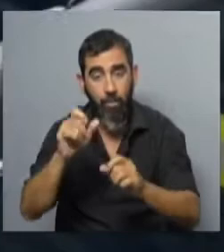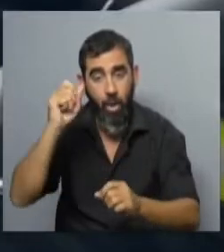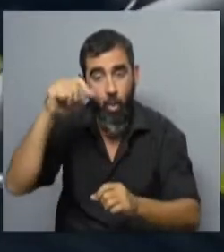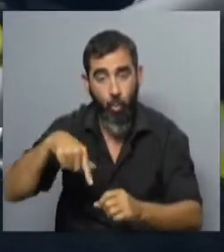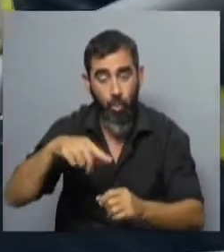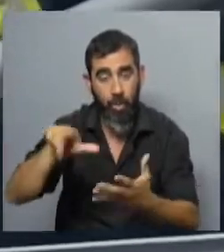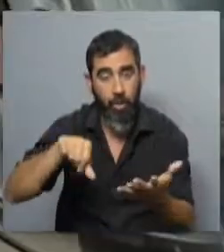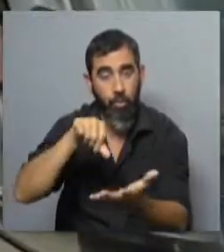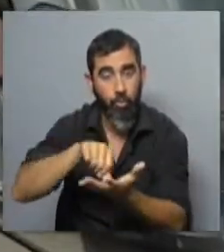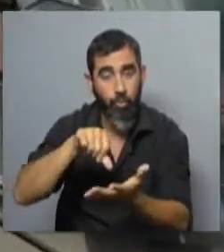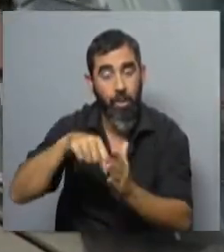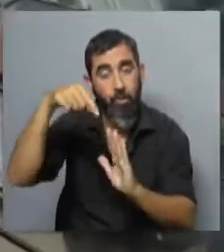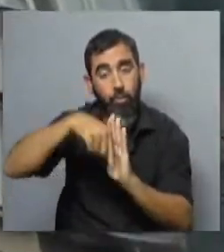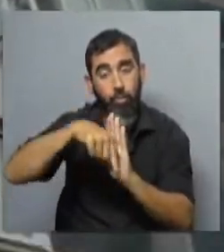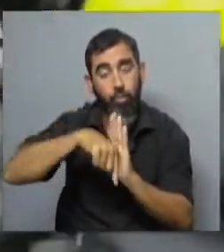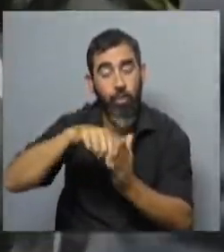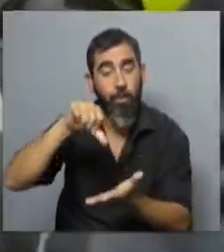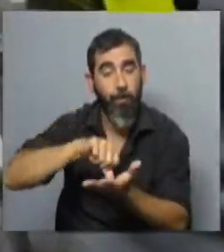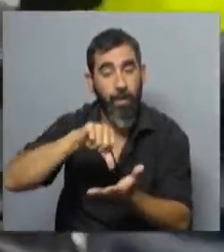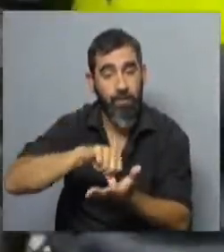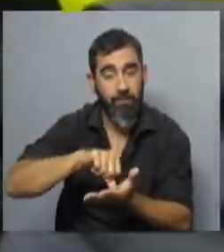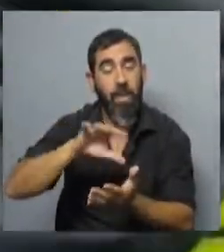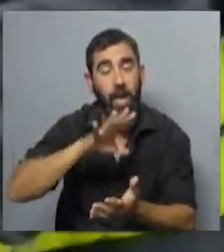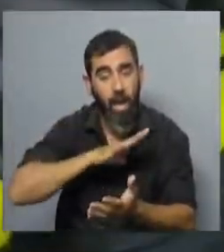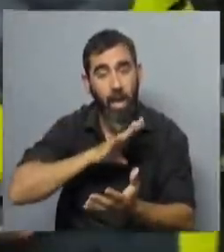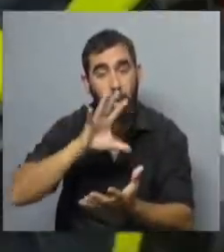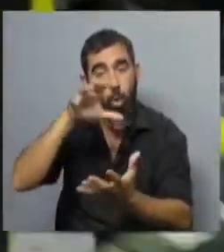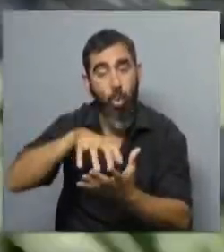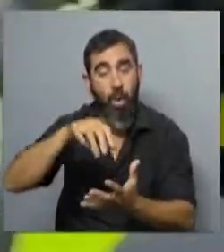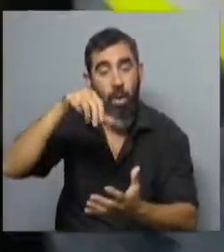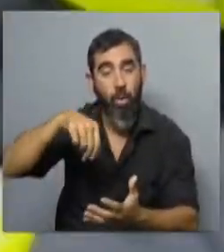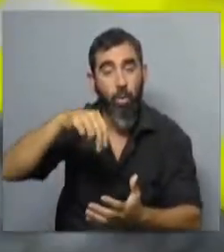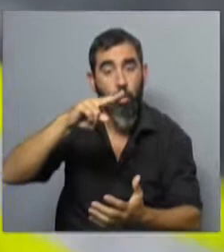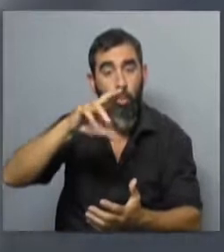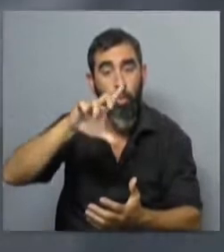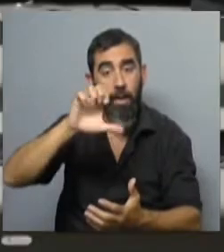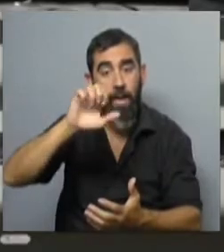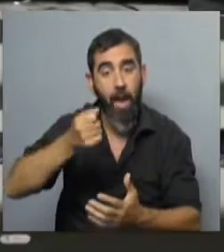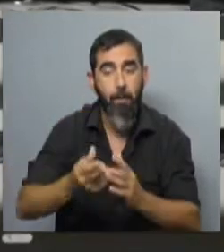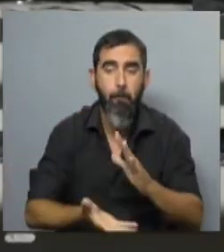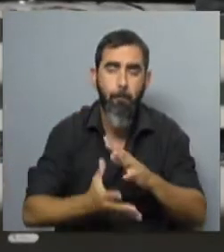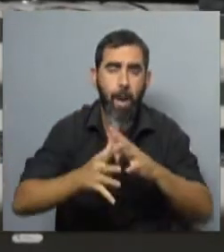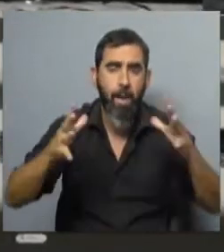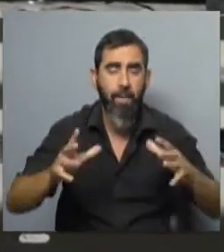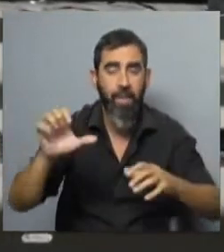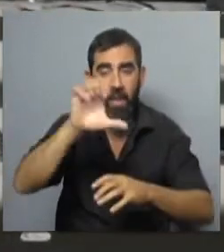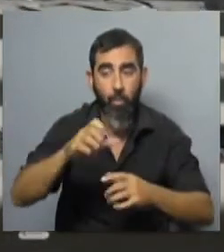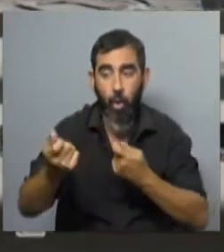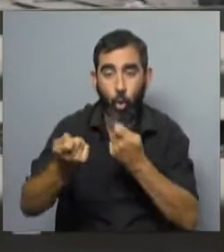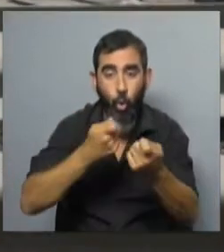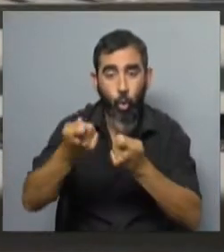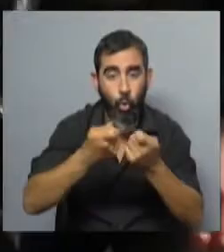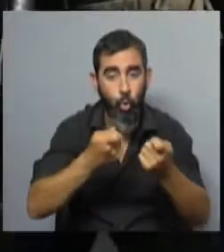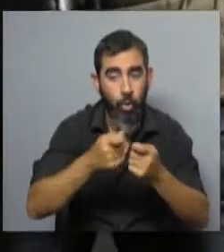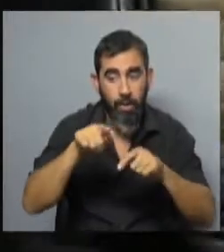de Zaporizhia, en el sur del país, donde se encuentra la central nuclear más grande de Europa, que es controlada actualmente junto a la